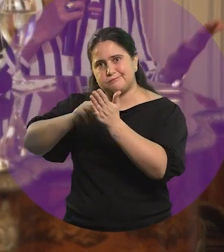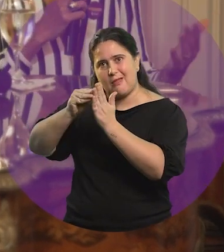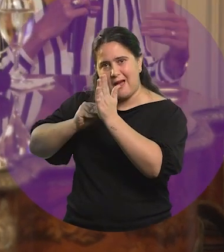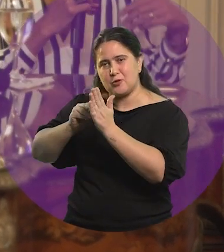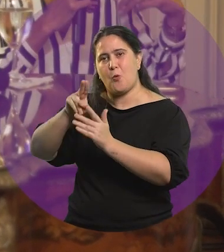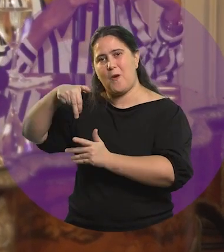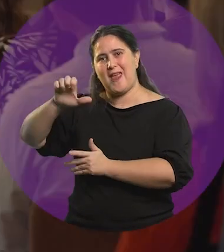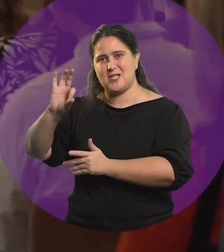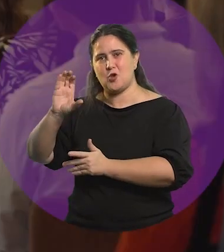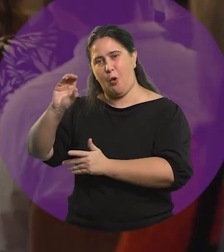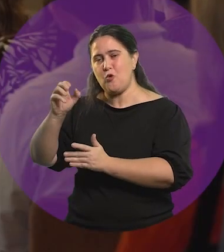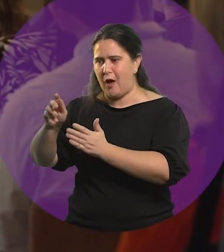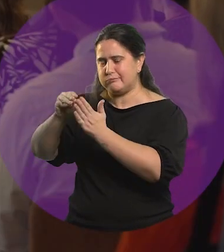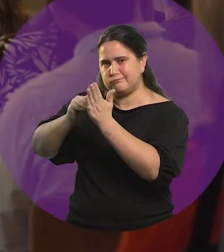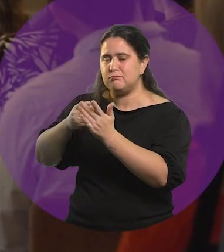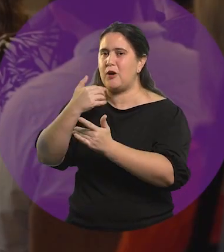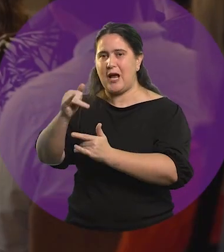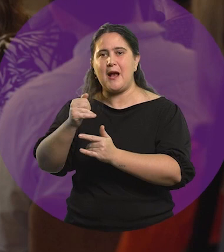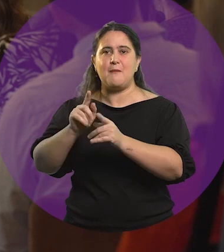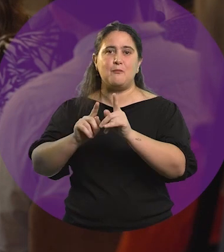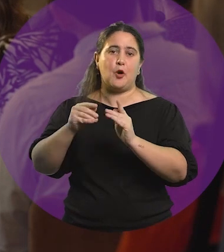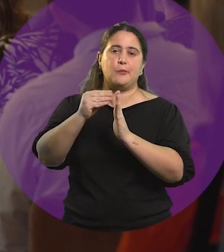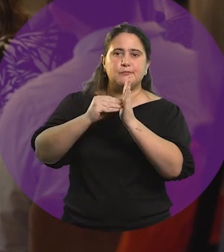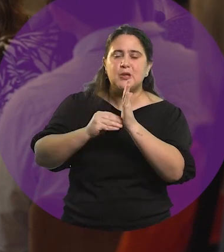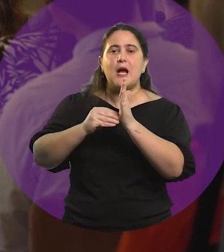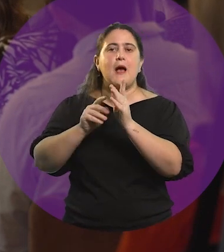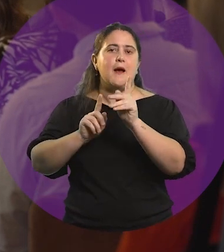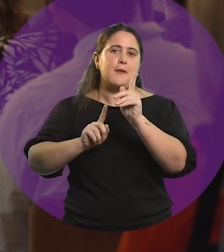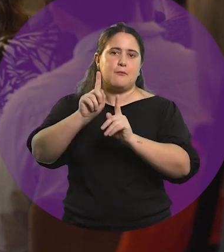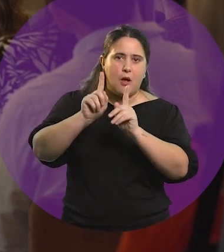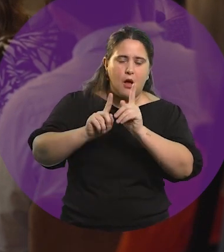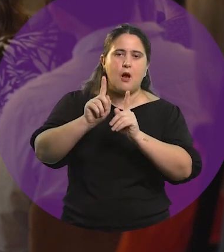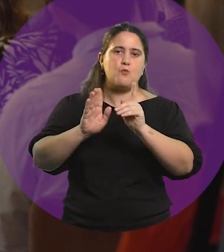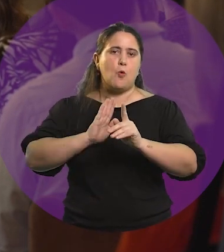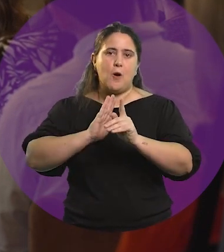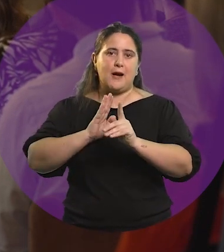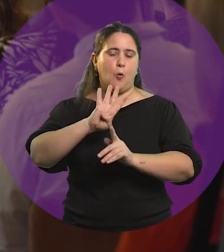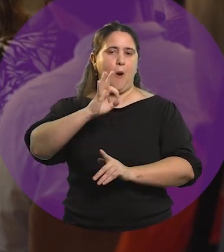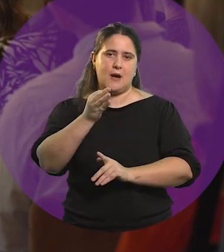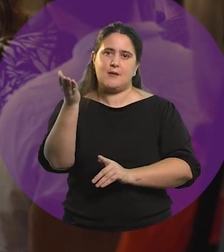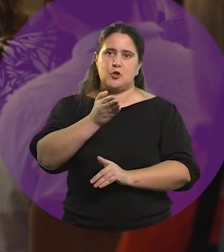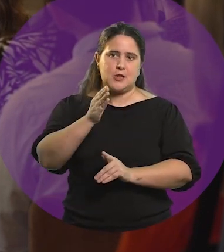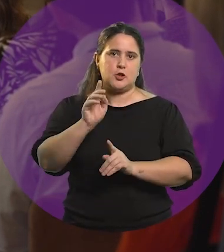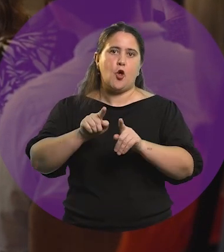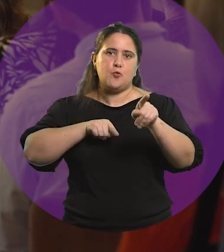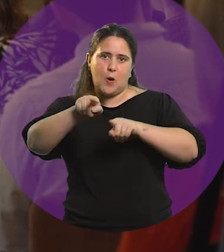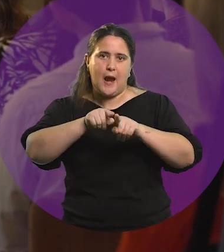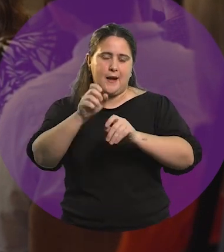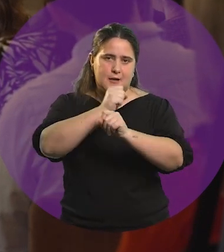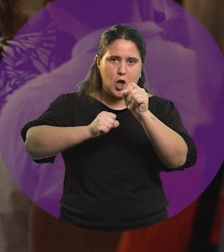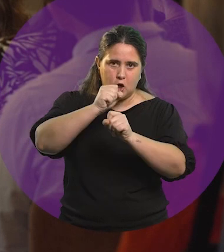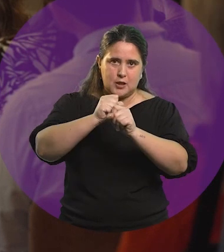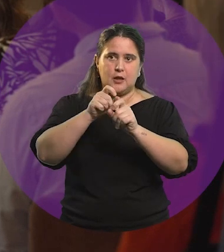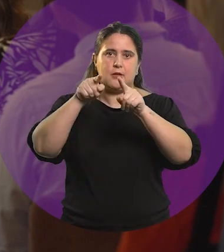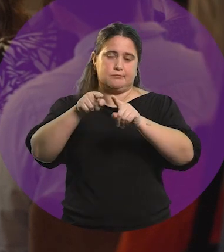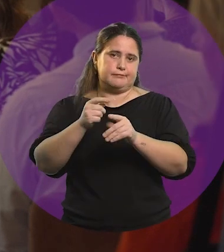por ejemplo, de que las matrículas de mujeres en carreras de STEM no superan el 40% en términos mundiales y específicamente